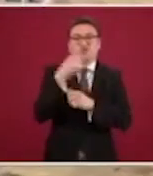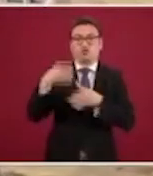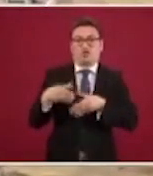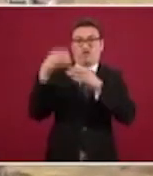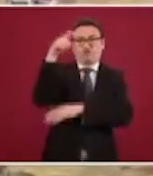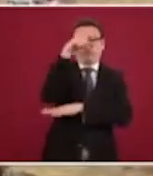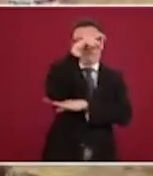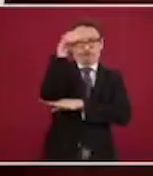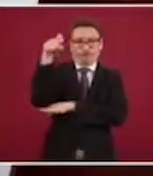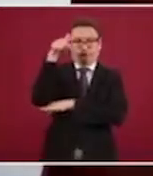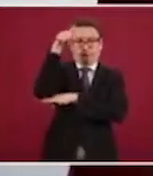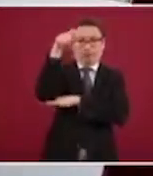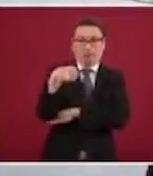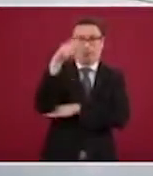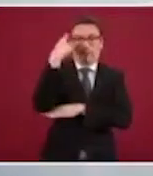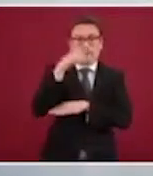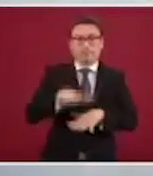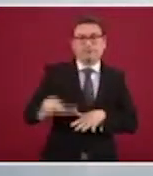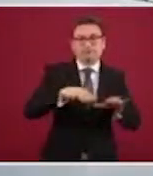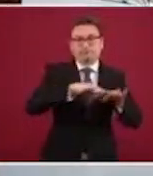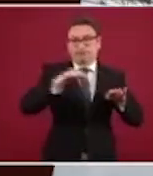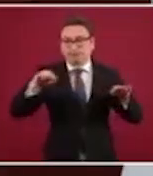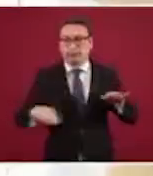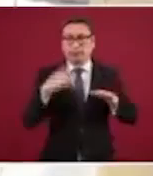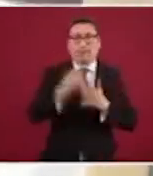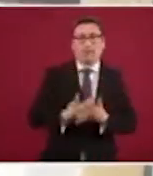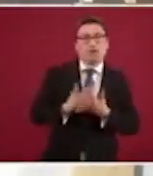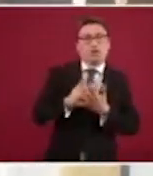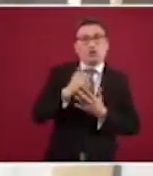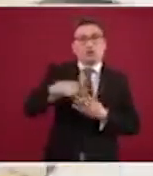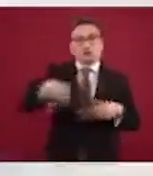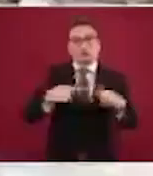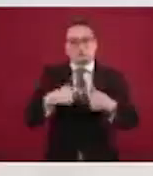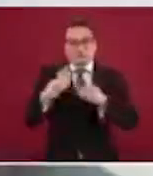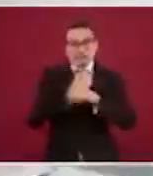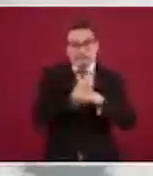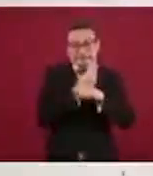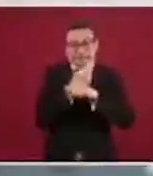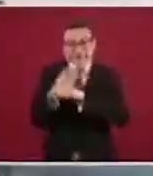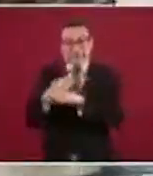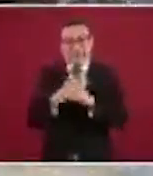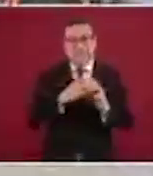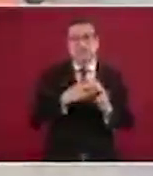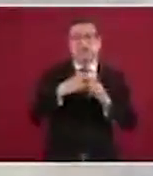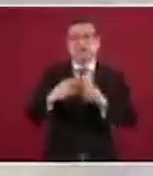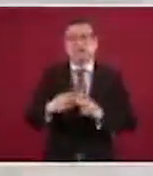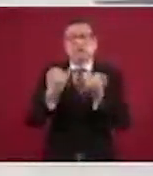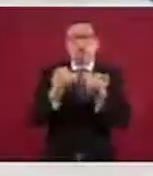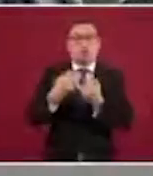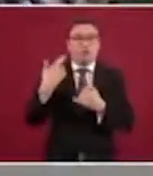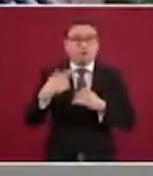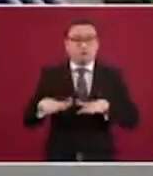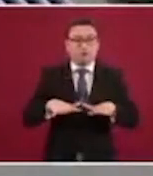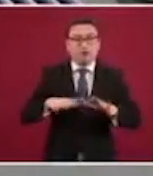para el montaje de la estructura metálica en las salas de última espera de la terminal. En esta fase, se continúan colocando aisladores